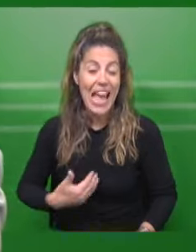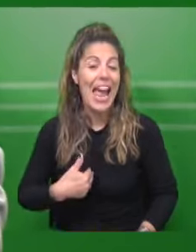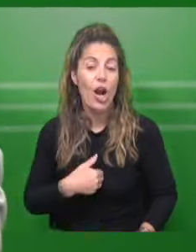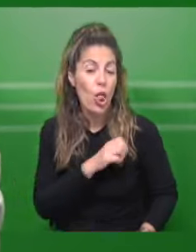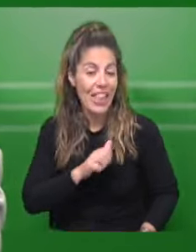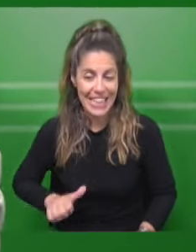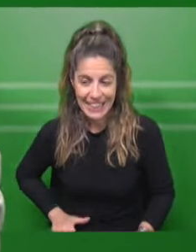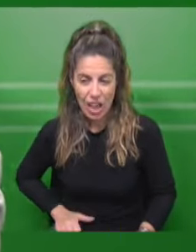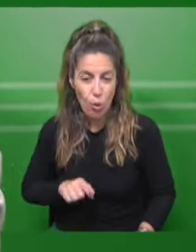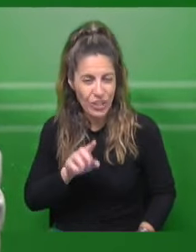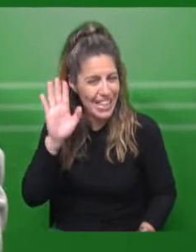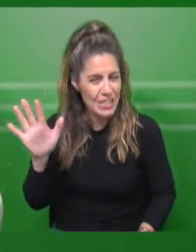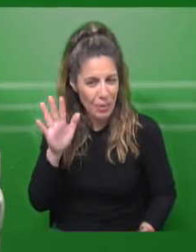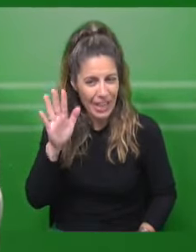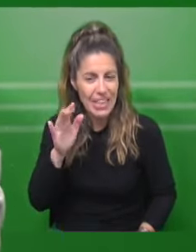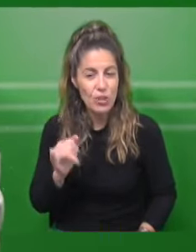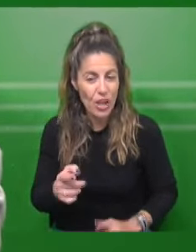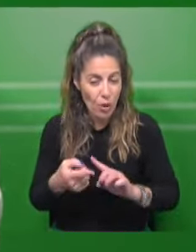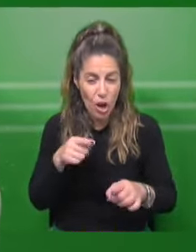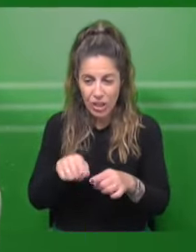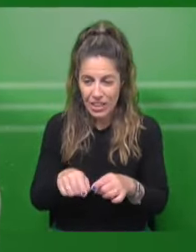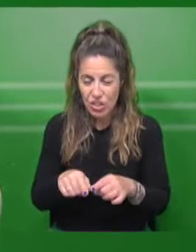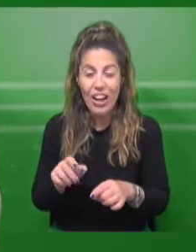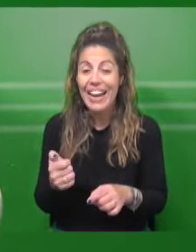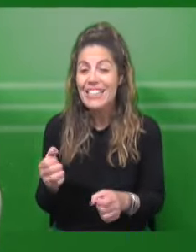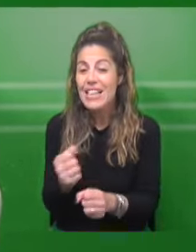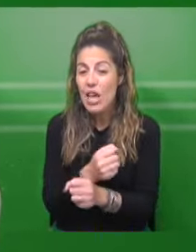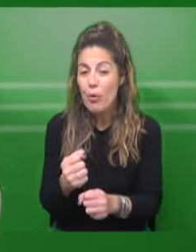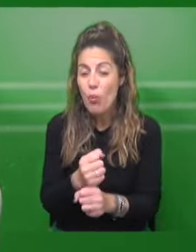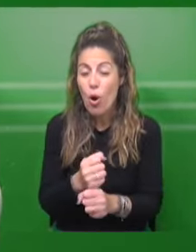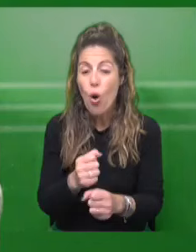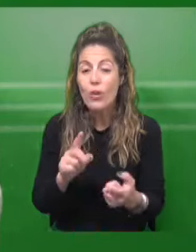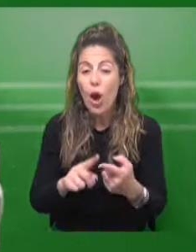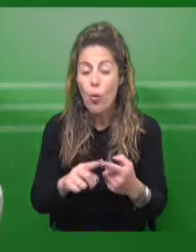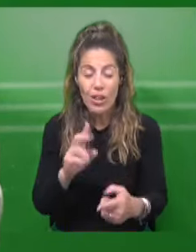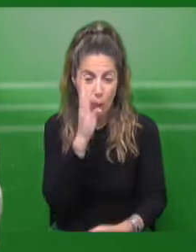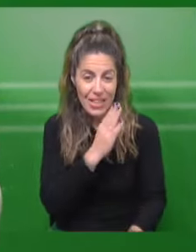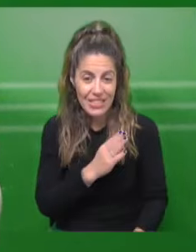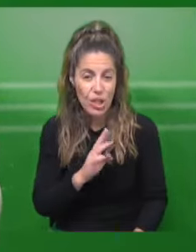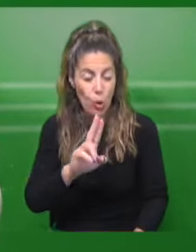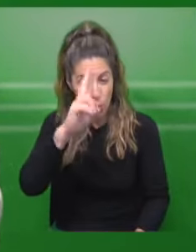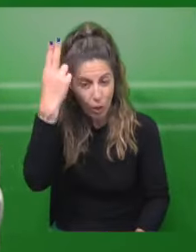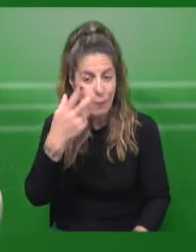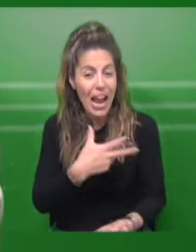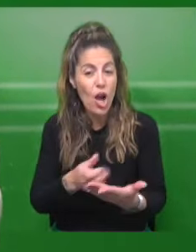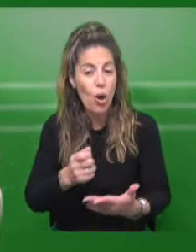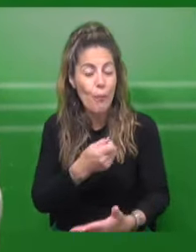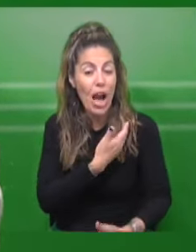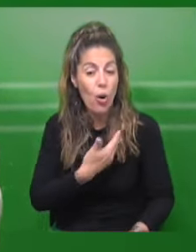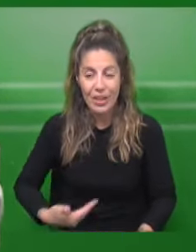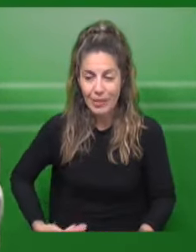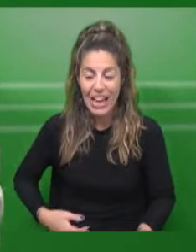Estado ustedes se imaginan si hubiera una coordinación acaba de aprobarse un acuerdo entre Brasil y Uruguay para las compras gubernamentales coordinar